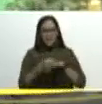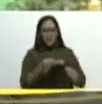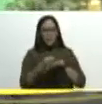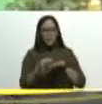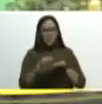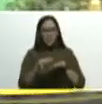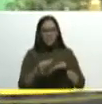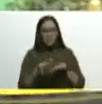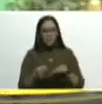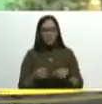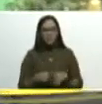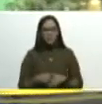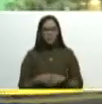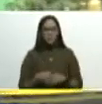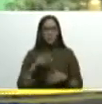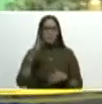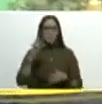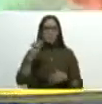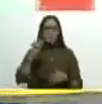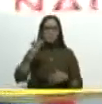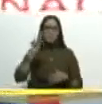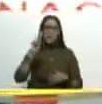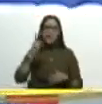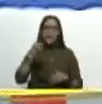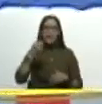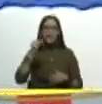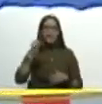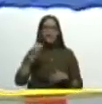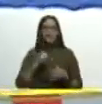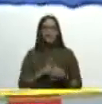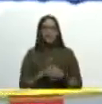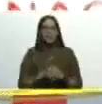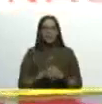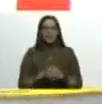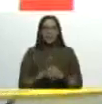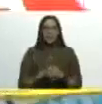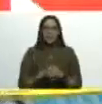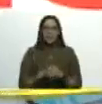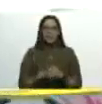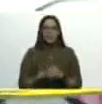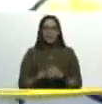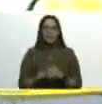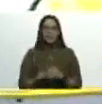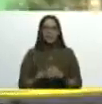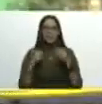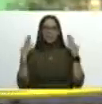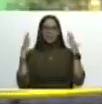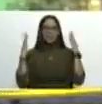municipio, Vargas, a Suárez.